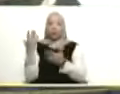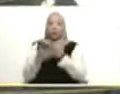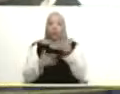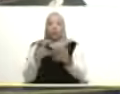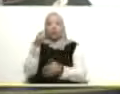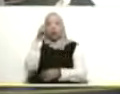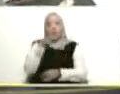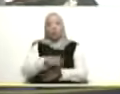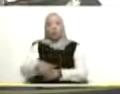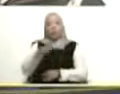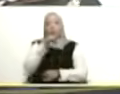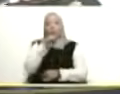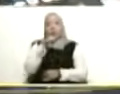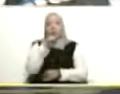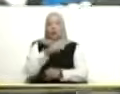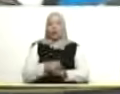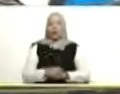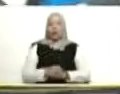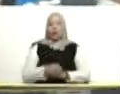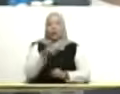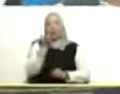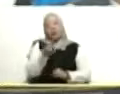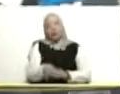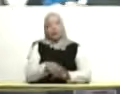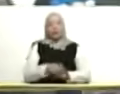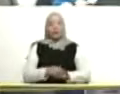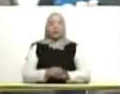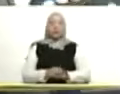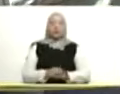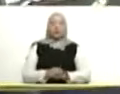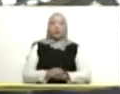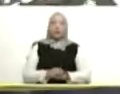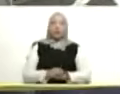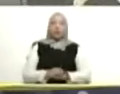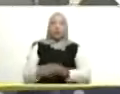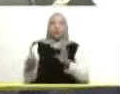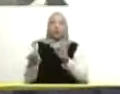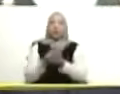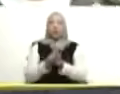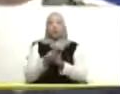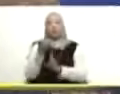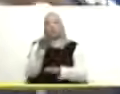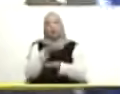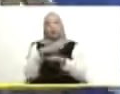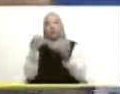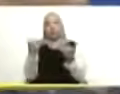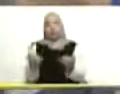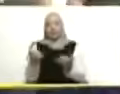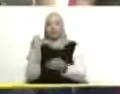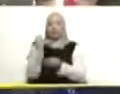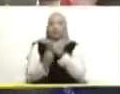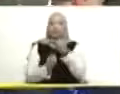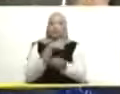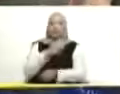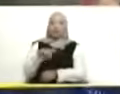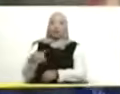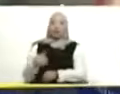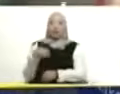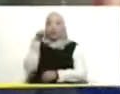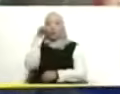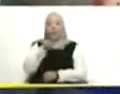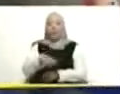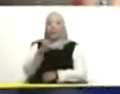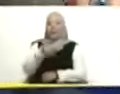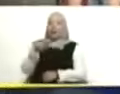organización y en su doctrina. Y además de eso, en la doctrina de la guerra de todo el pueblo, que nos hace, pues,